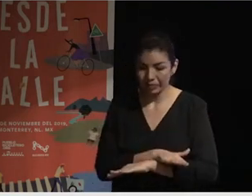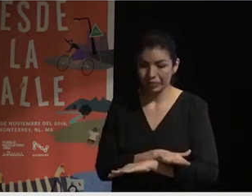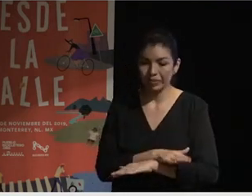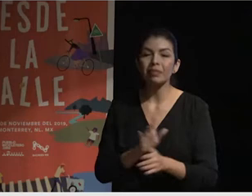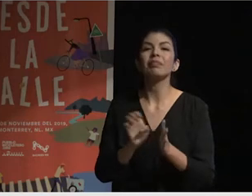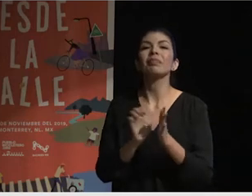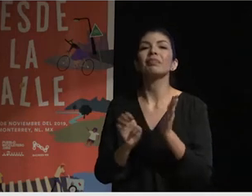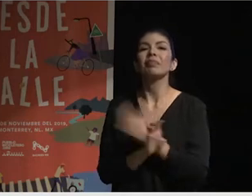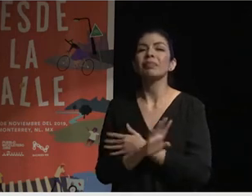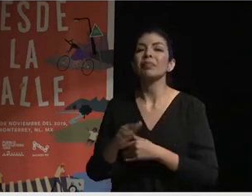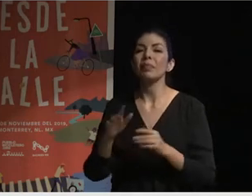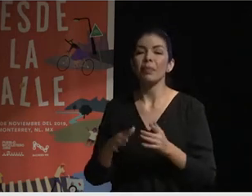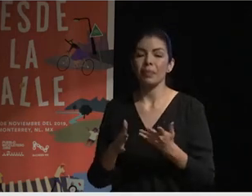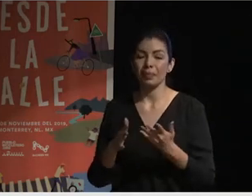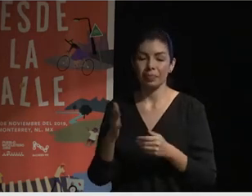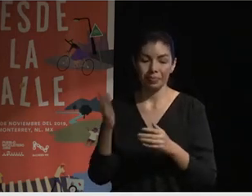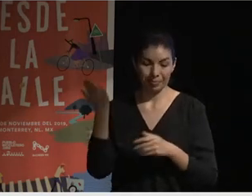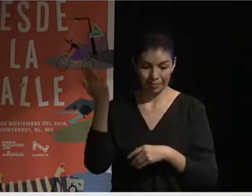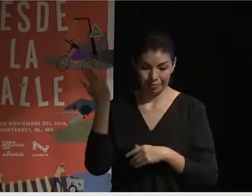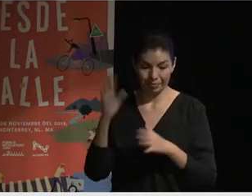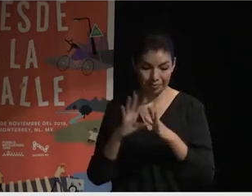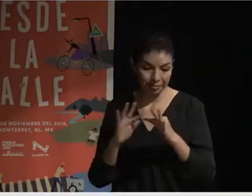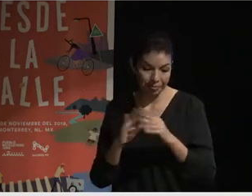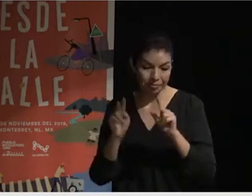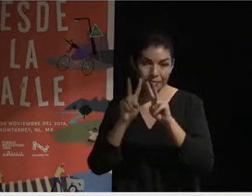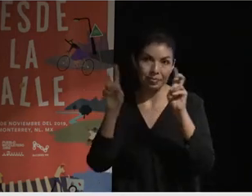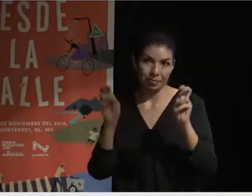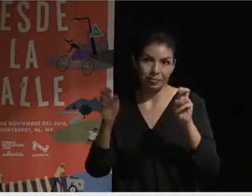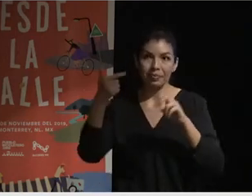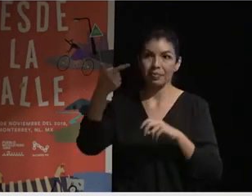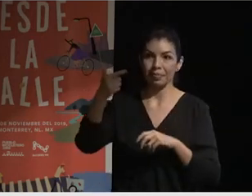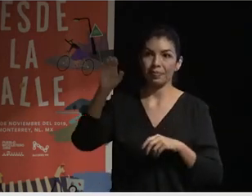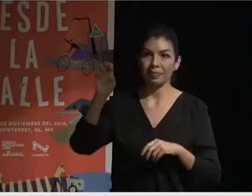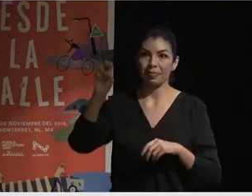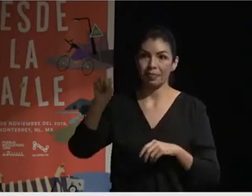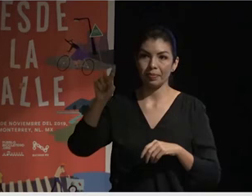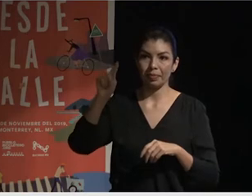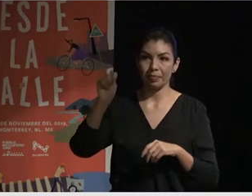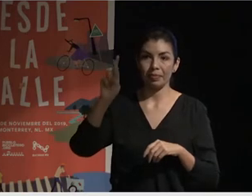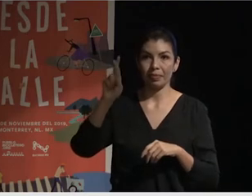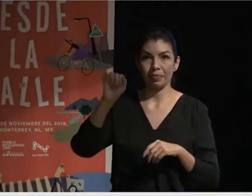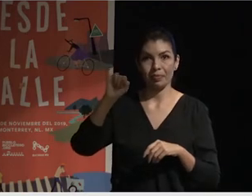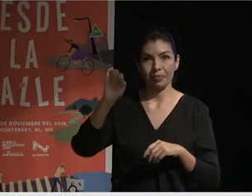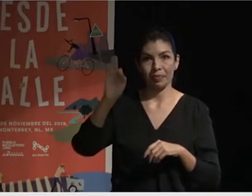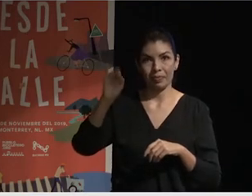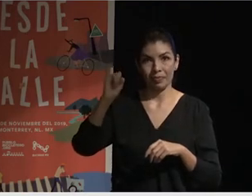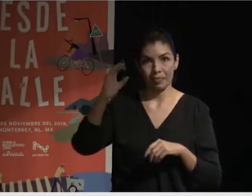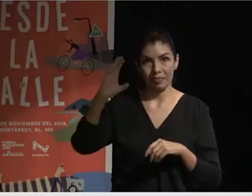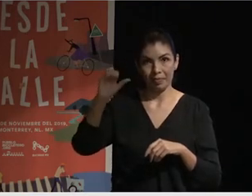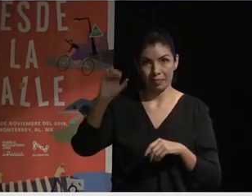gentrifican la teoría, ¿no? Y empiezan a, dejan de tener perspectivas críticas, entonces tampoco hay que confiar ciegamente en los académicos, muchos de